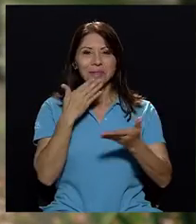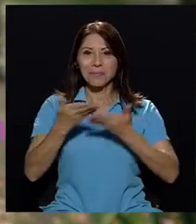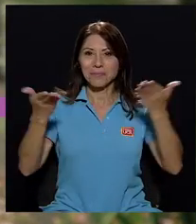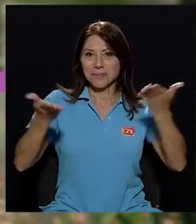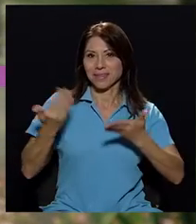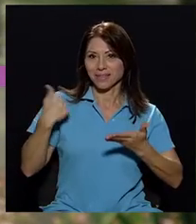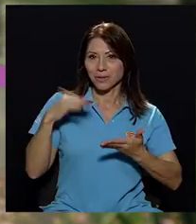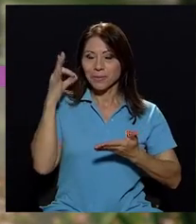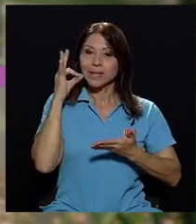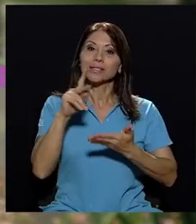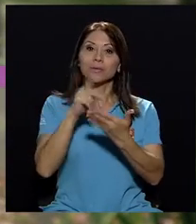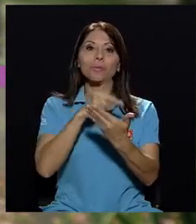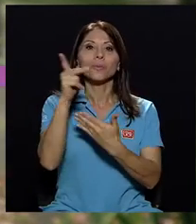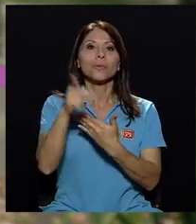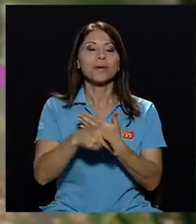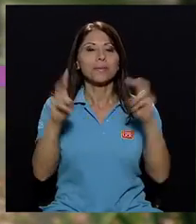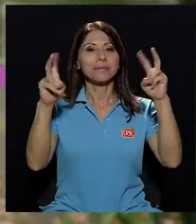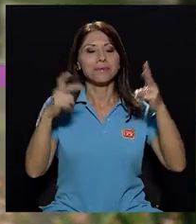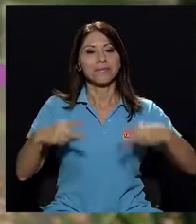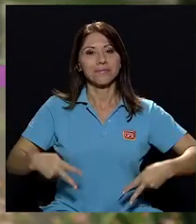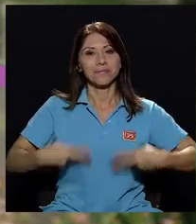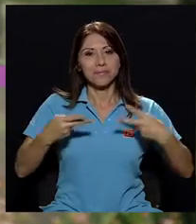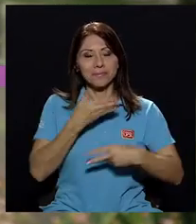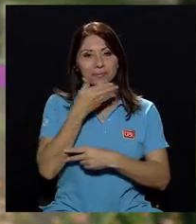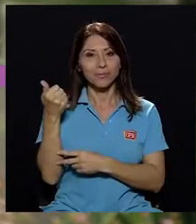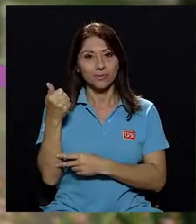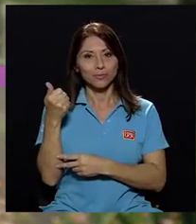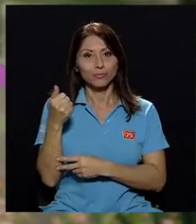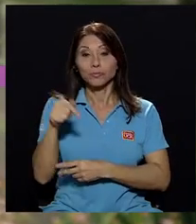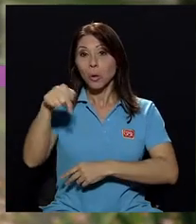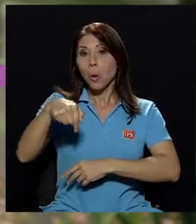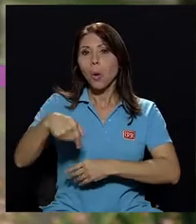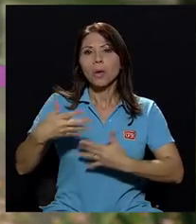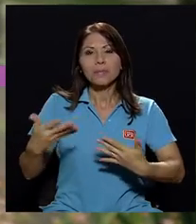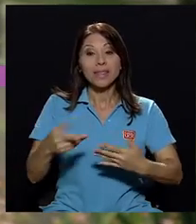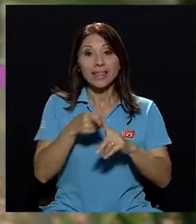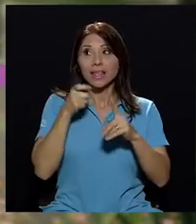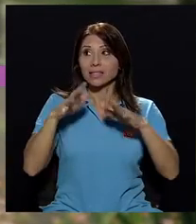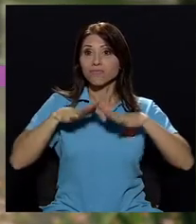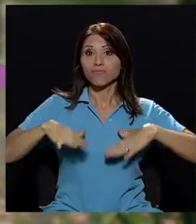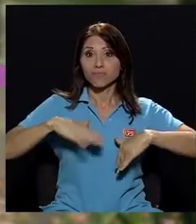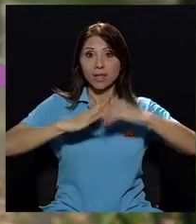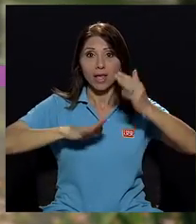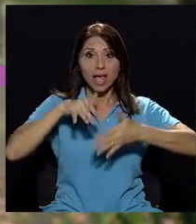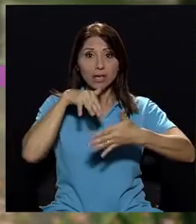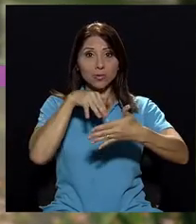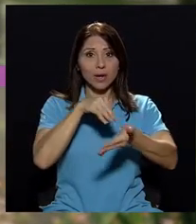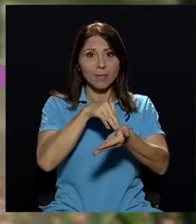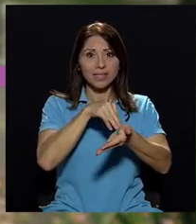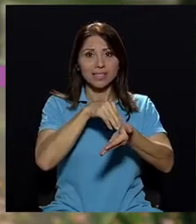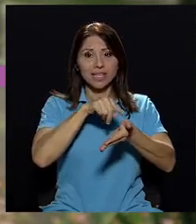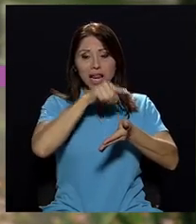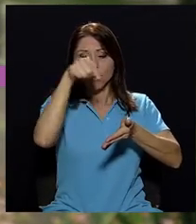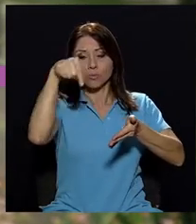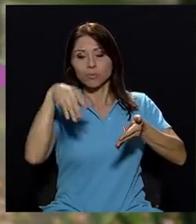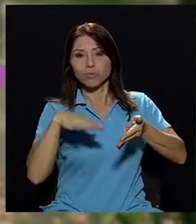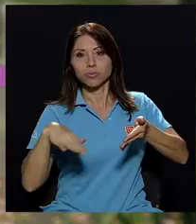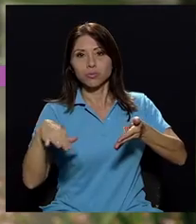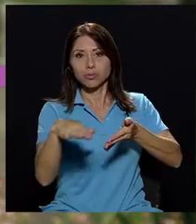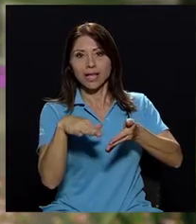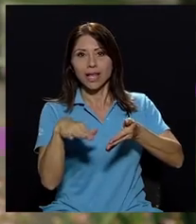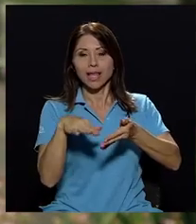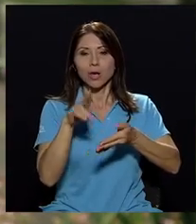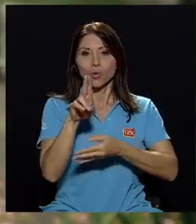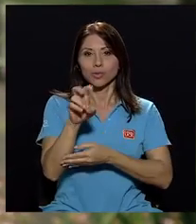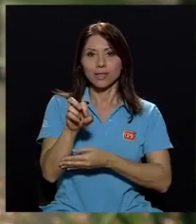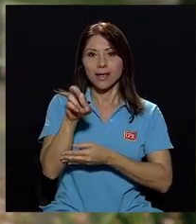Bienvenidos y bienvenidas a un programa más de Vivir Mejor. El día de hoy, desde las afueras de la Escuela de Medicina, de la sede Rodrigo Facio, de